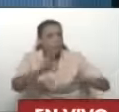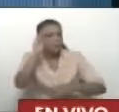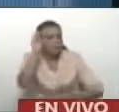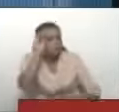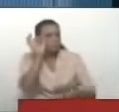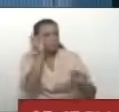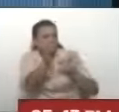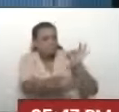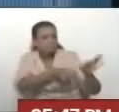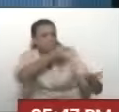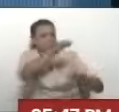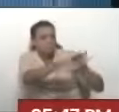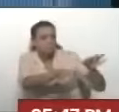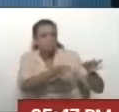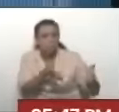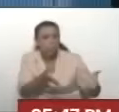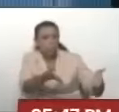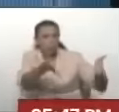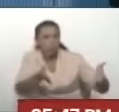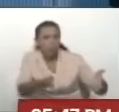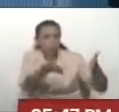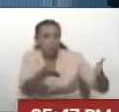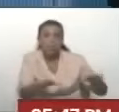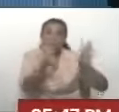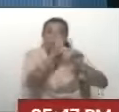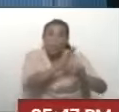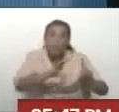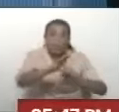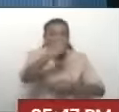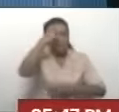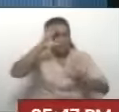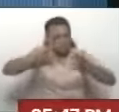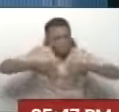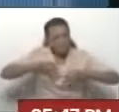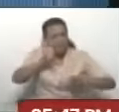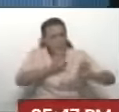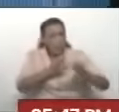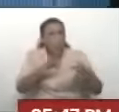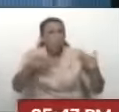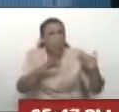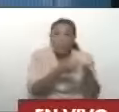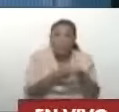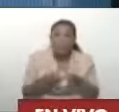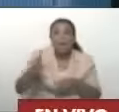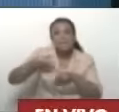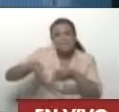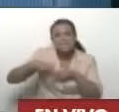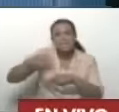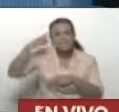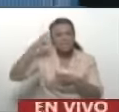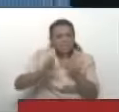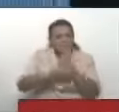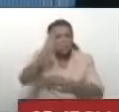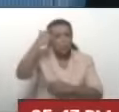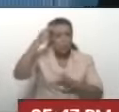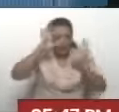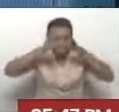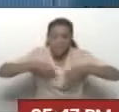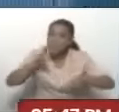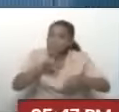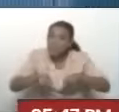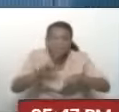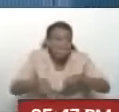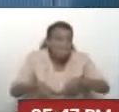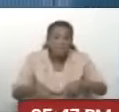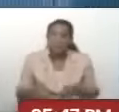llevando a nuestros niños para tener esa cultura crítica? Definitivamente debe desarrollarse como niño,